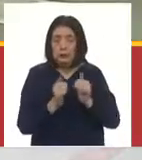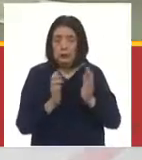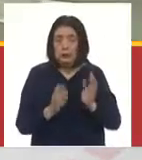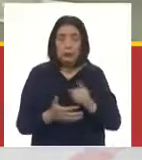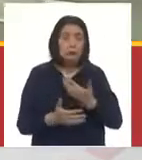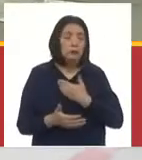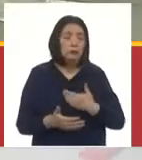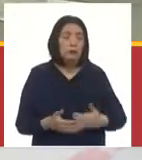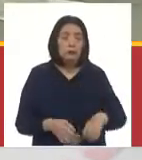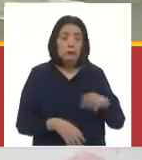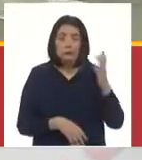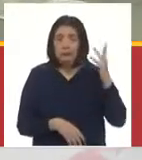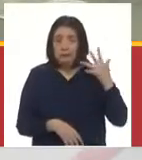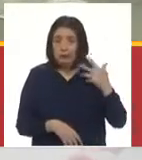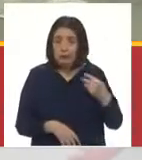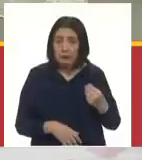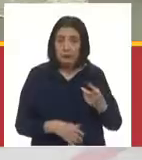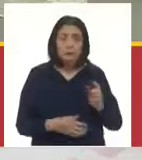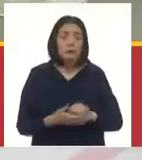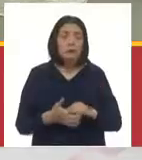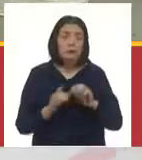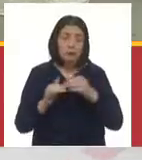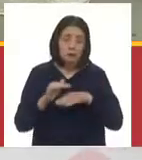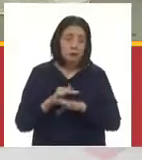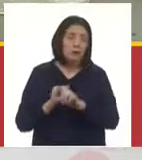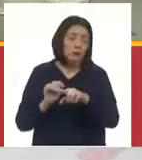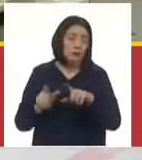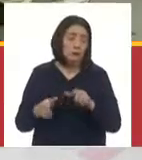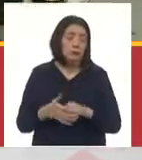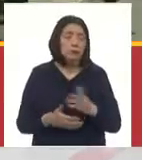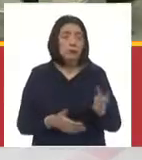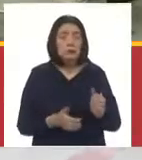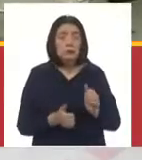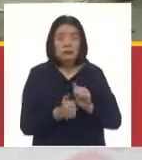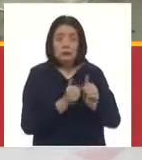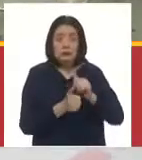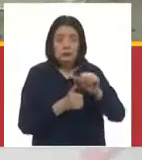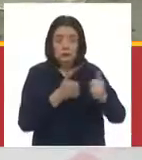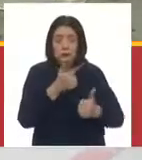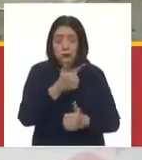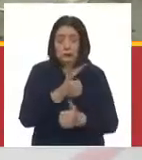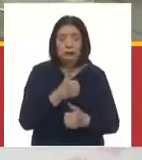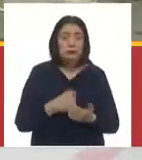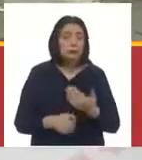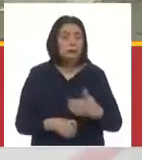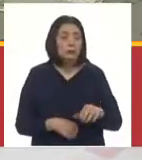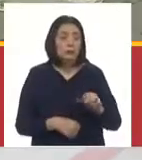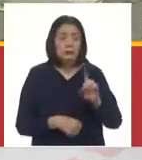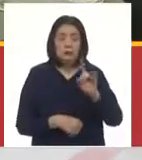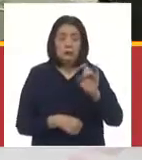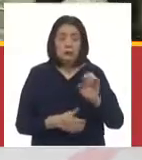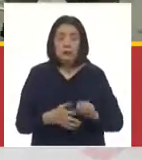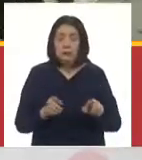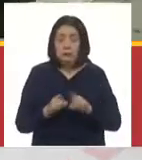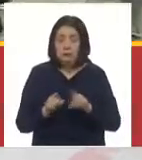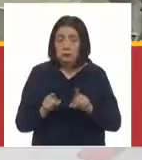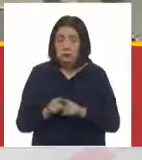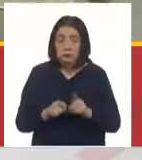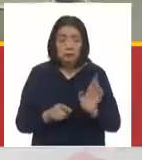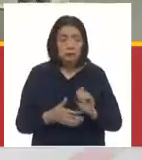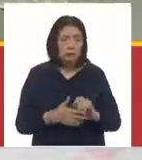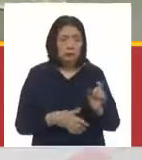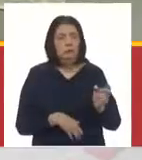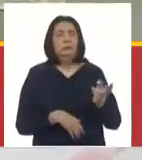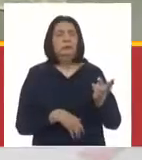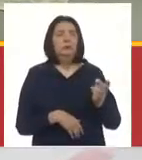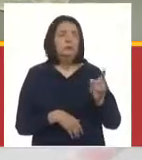la ex candidata a la presidencia, Verónica Mendoza, quien permanece en el lugar, la candidata a la vicepresidencia, Dina Boluarte. Y además, una presencia que